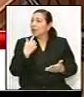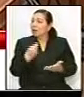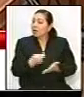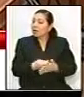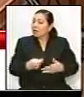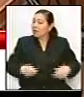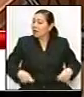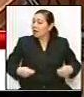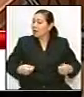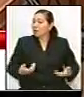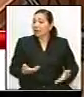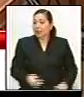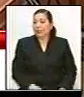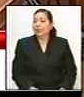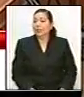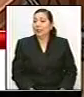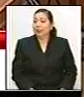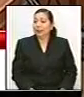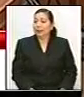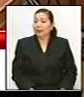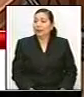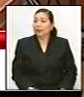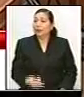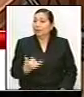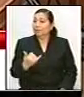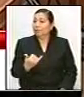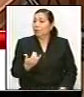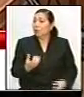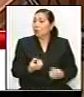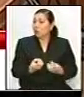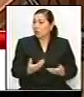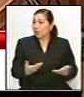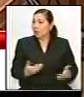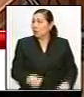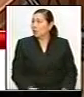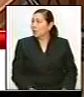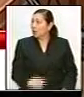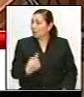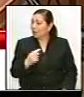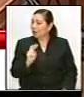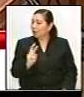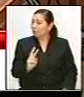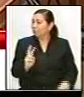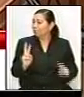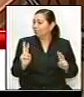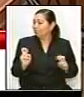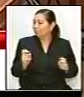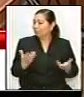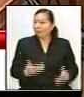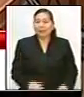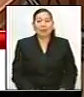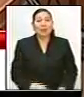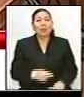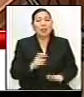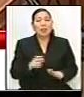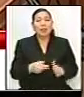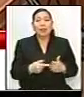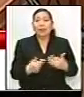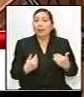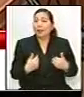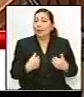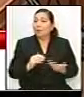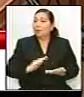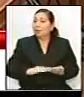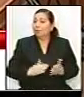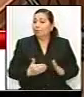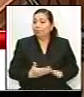los gastos para trasladarlo? O sea, es muchas cosas para ver este tema, y los profesionales que tenemos en nuestra